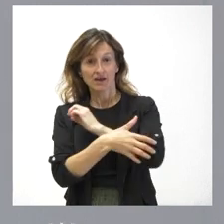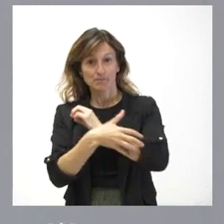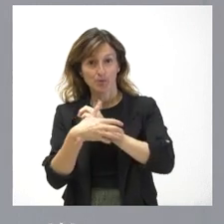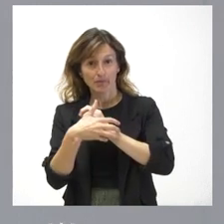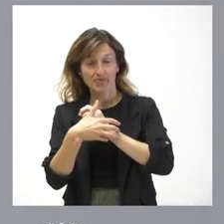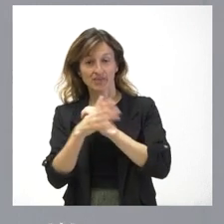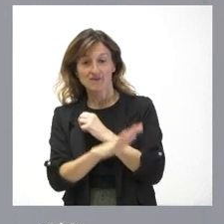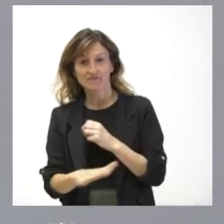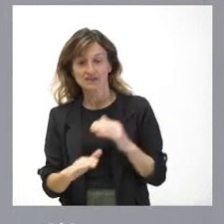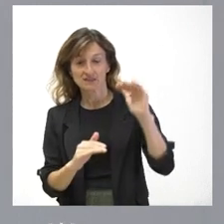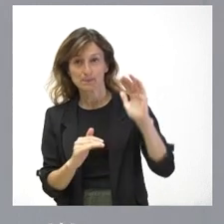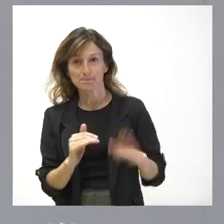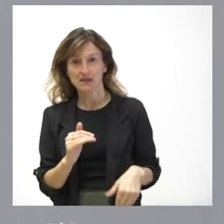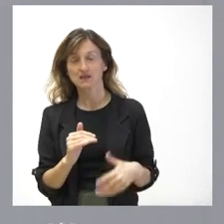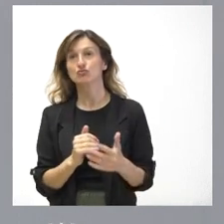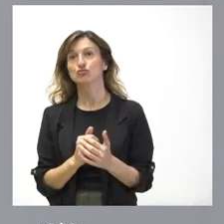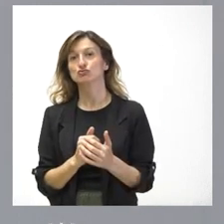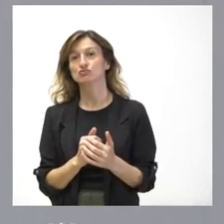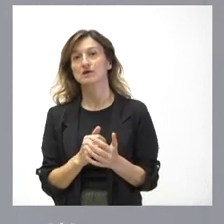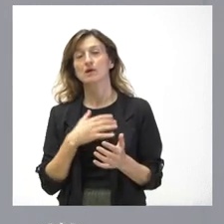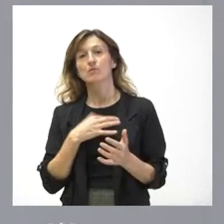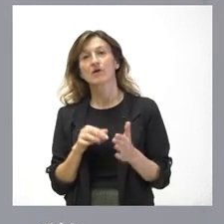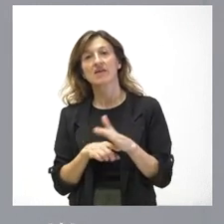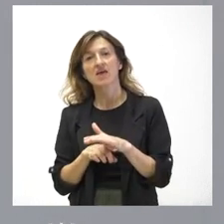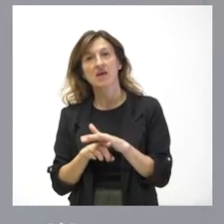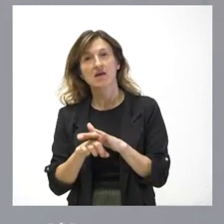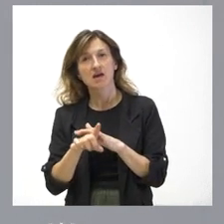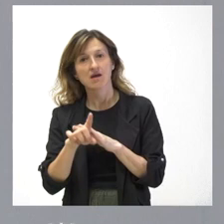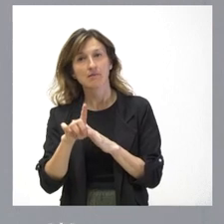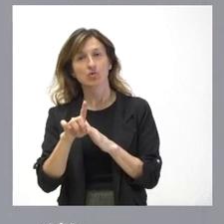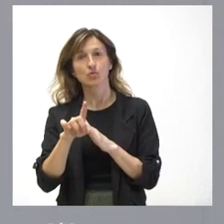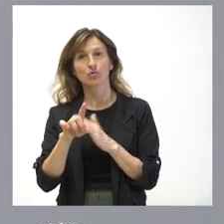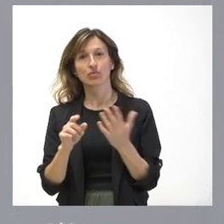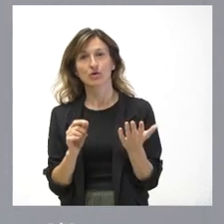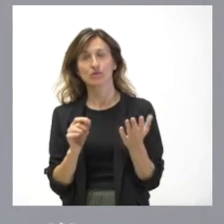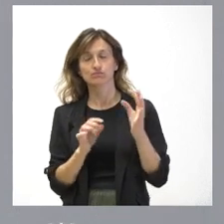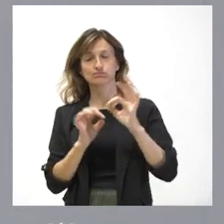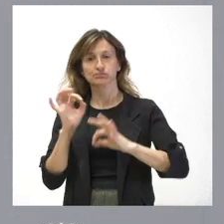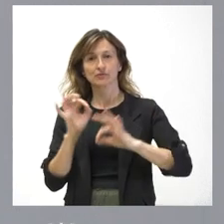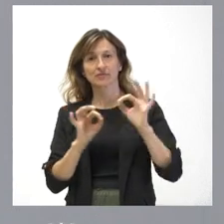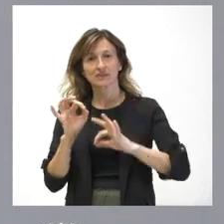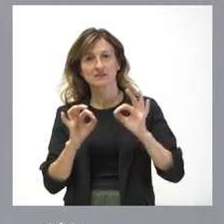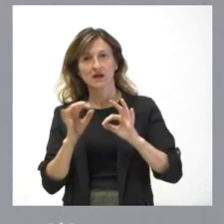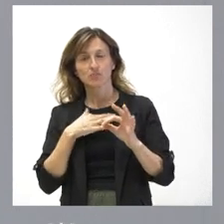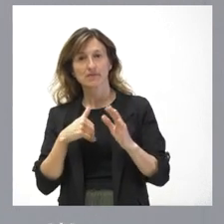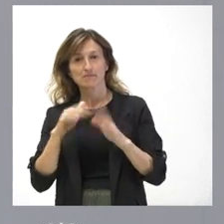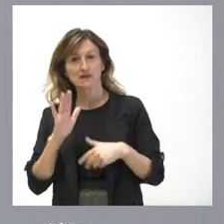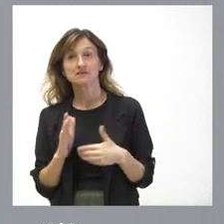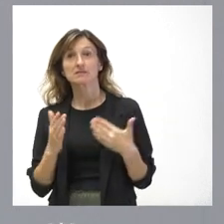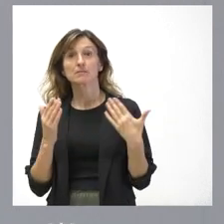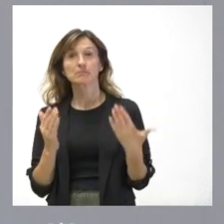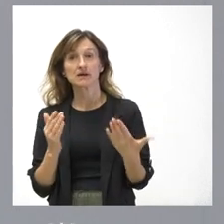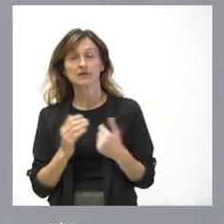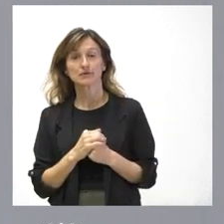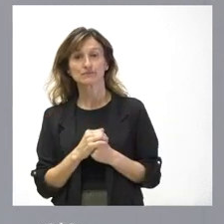porcentuales puede ser lógicamente que nuestra evolución partiendo de un nivel más bajo porcentualmente sea mayor pero lo que es relativo